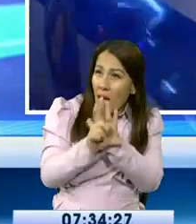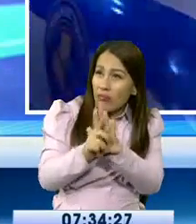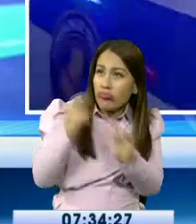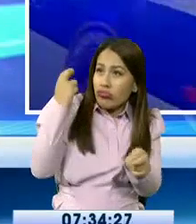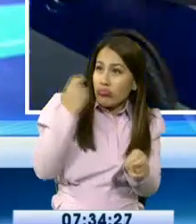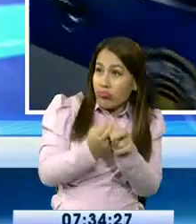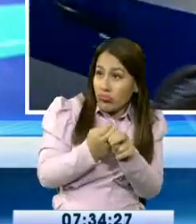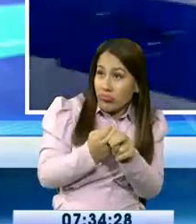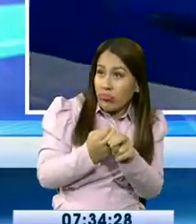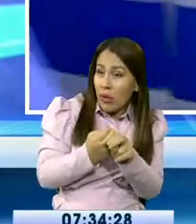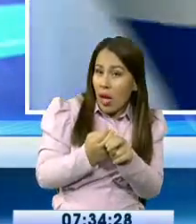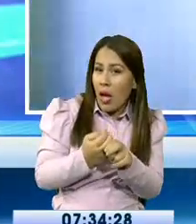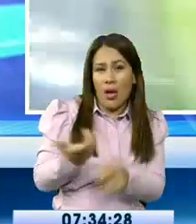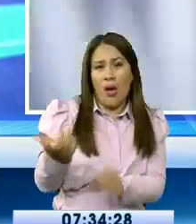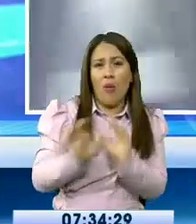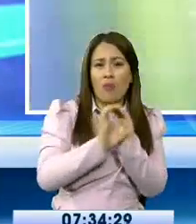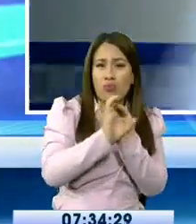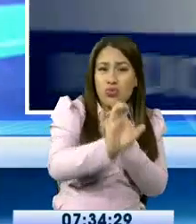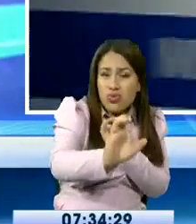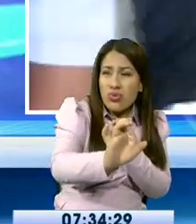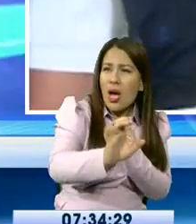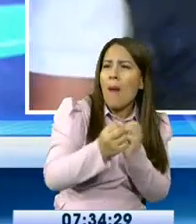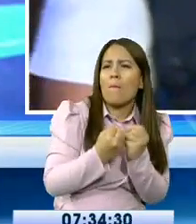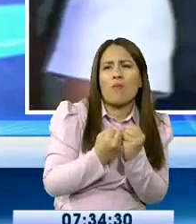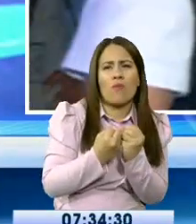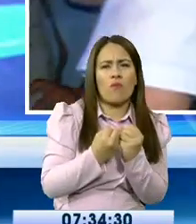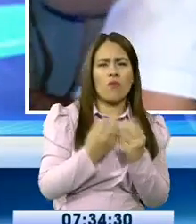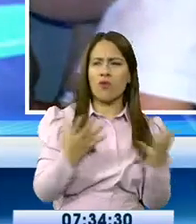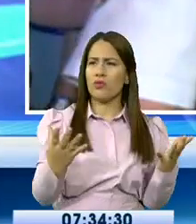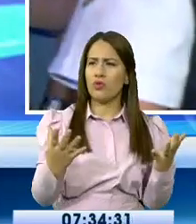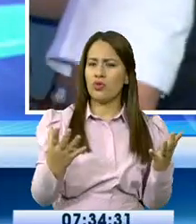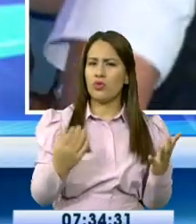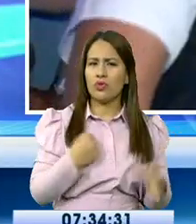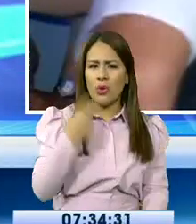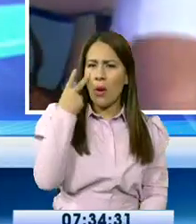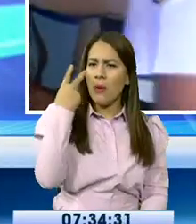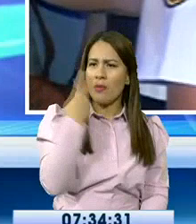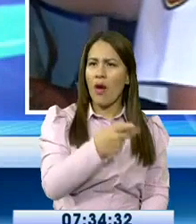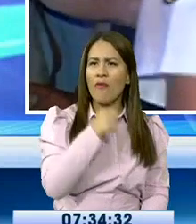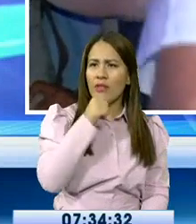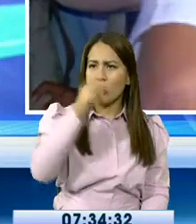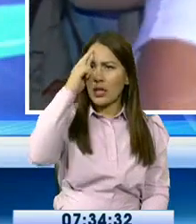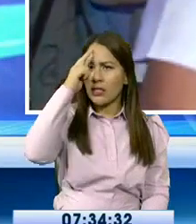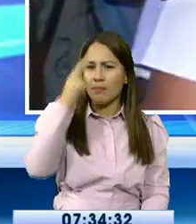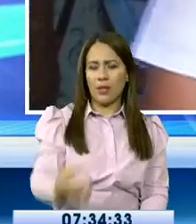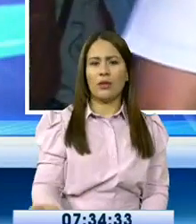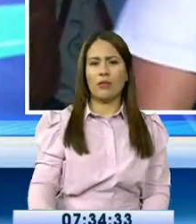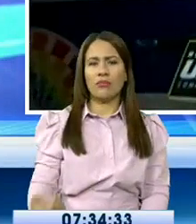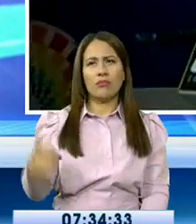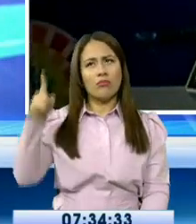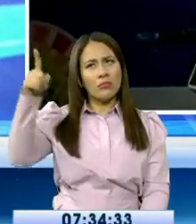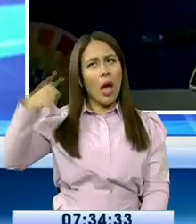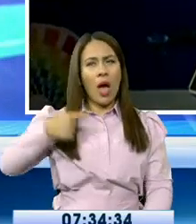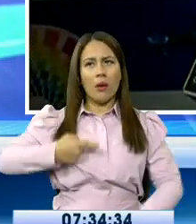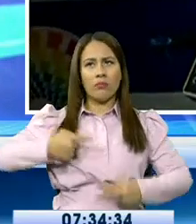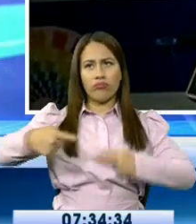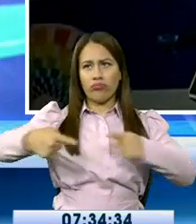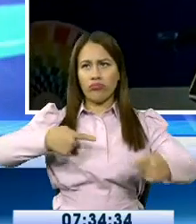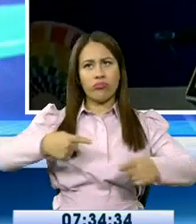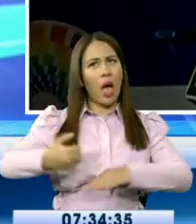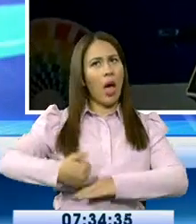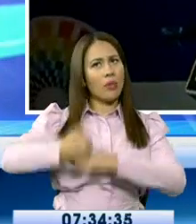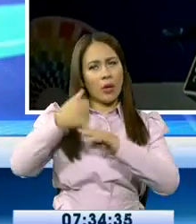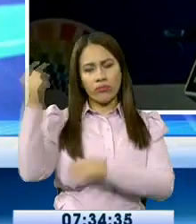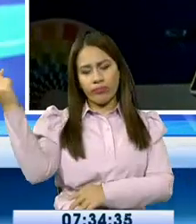público urbano? No en todos los casos, pero sí en la mayoría, como estos, para que tomen acciones concretas y directas